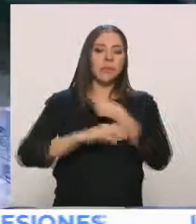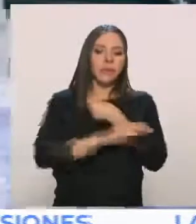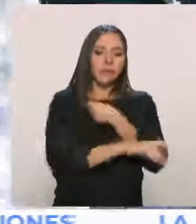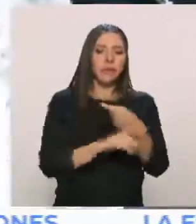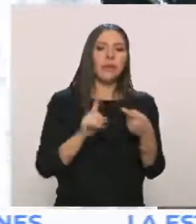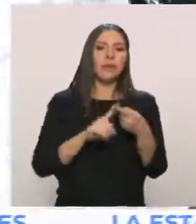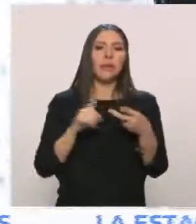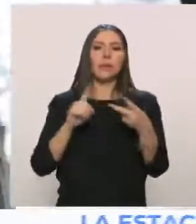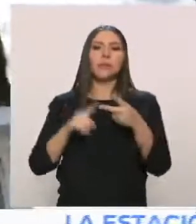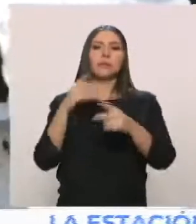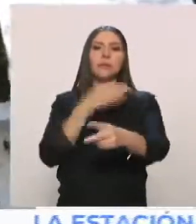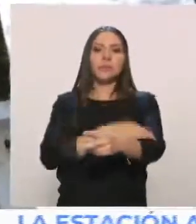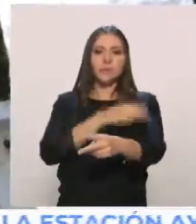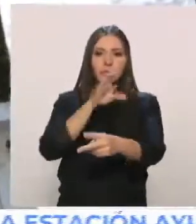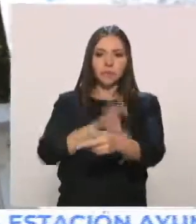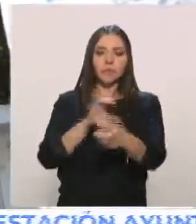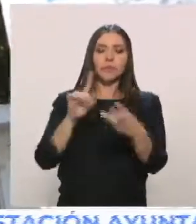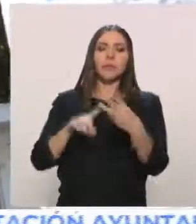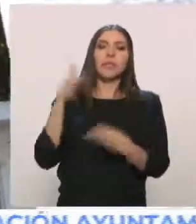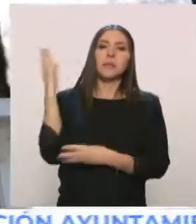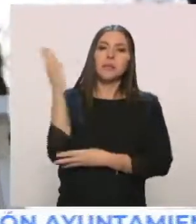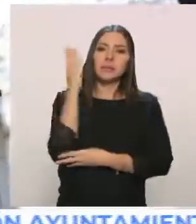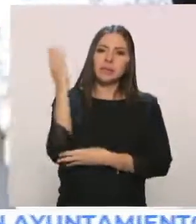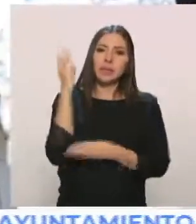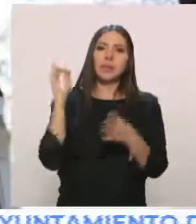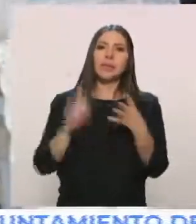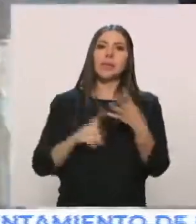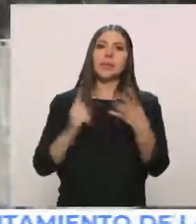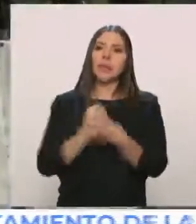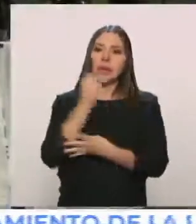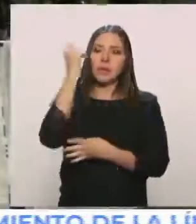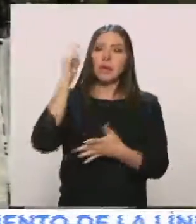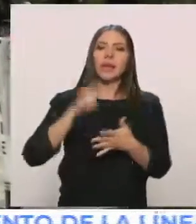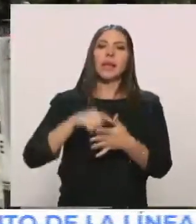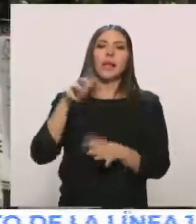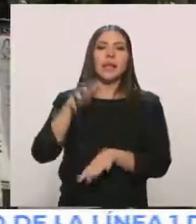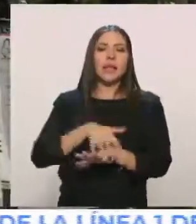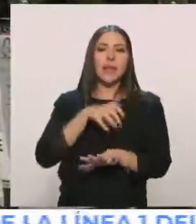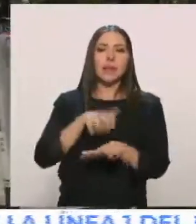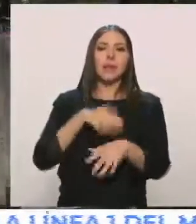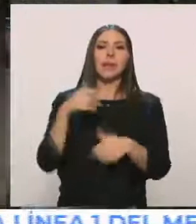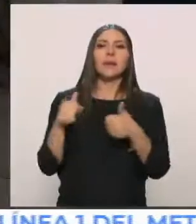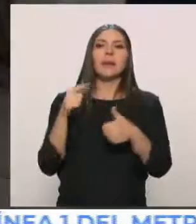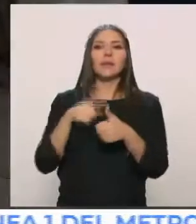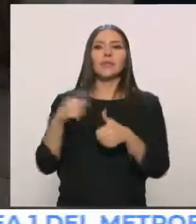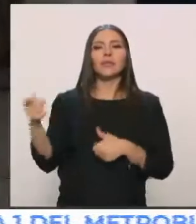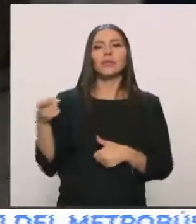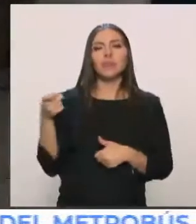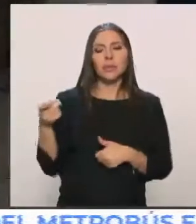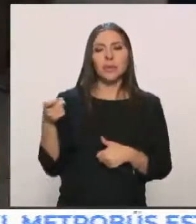Coajimalpa, Magdalena Contreras, Milpa Alta, Tláhuac, Tlalpan y Xochimilco.